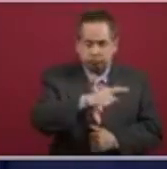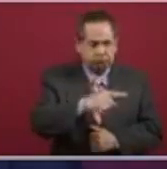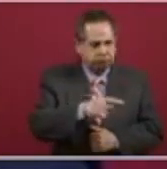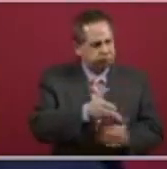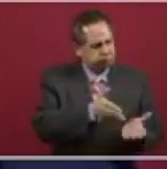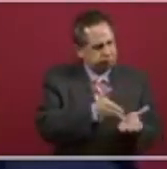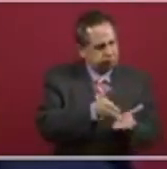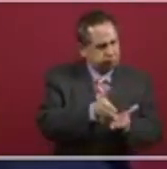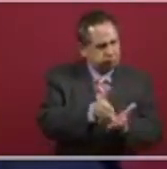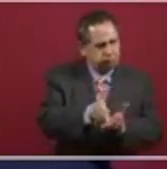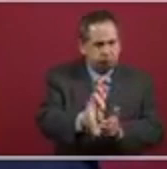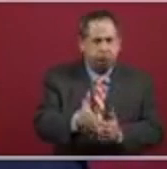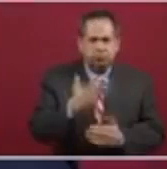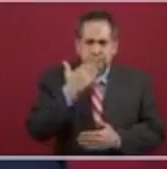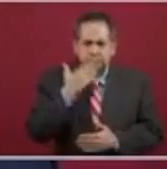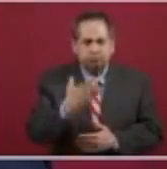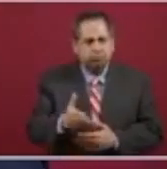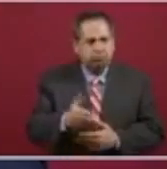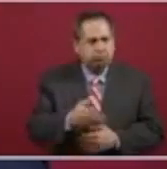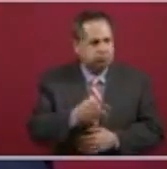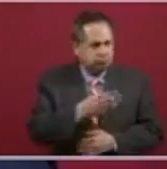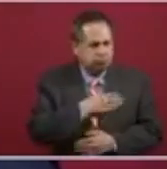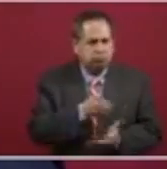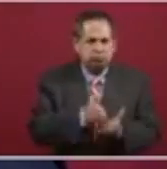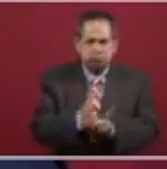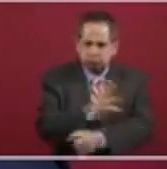conduzcan por el camino del bien.